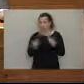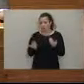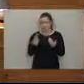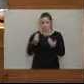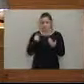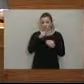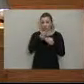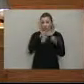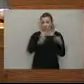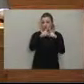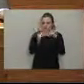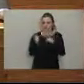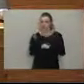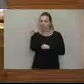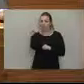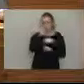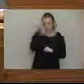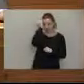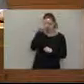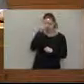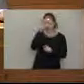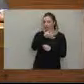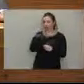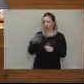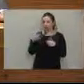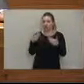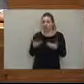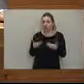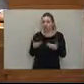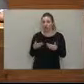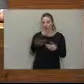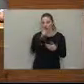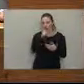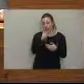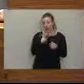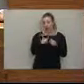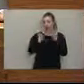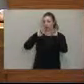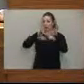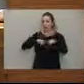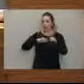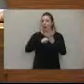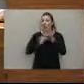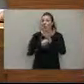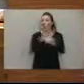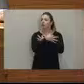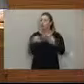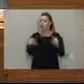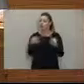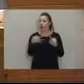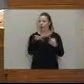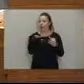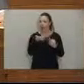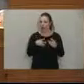Parlamento asturiano, y lo digo así, sin ningún ambaje, ya digo, acordar una medida política de mucha mayor efectividad y que resulte